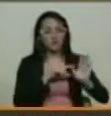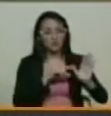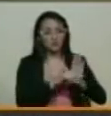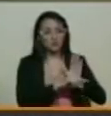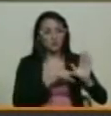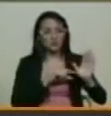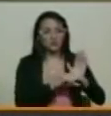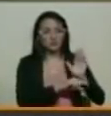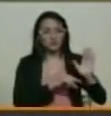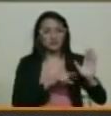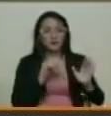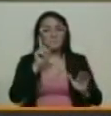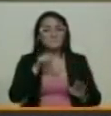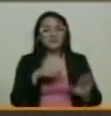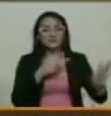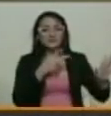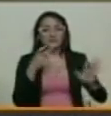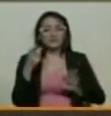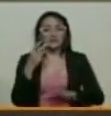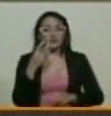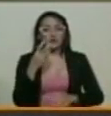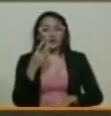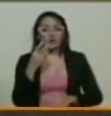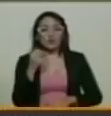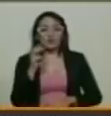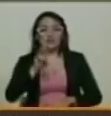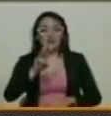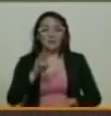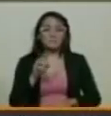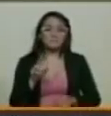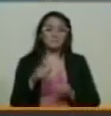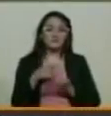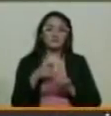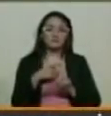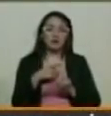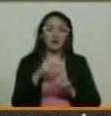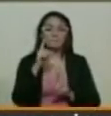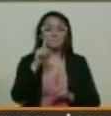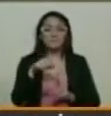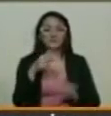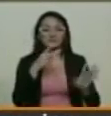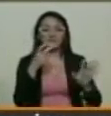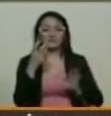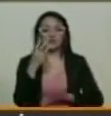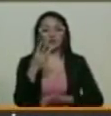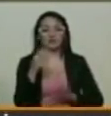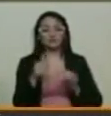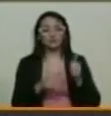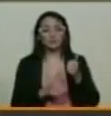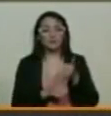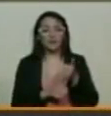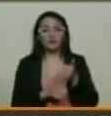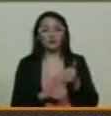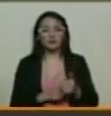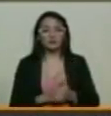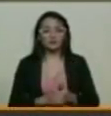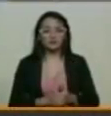a tener 1.703 principales y 1.703 suplentes.